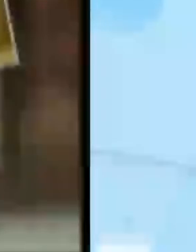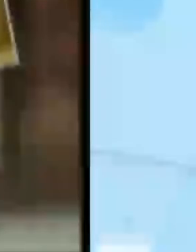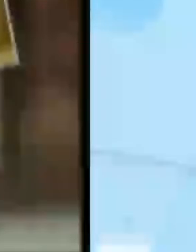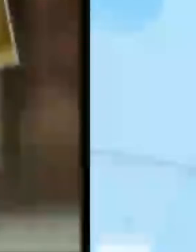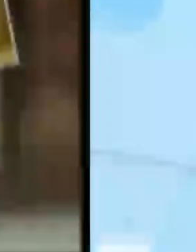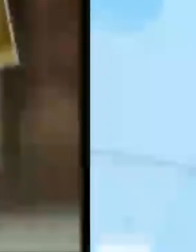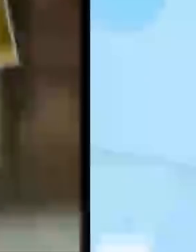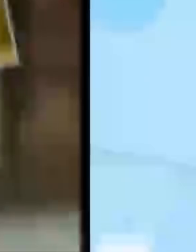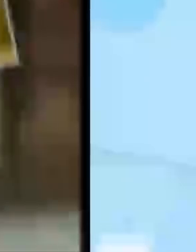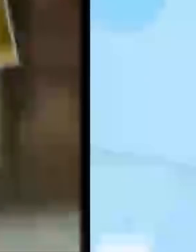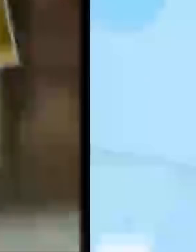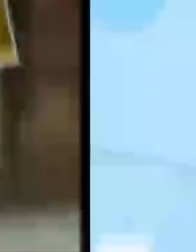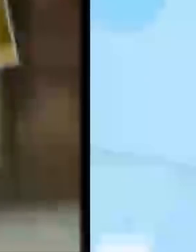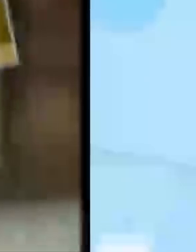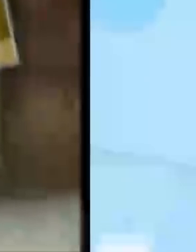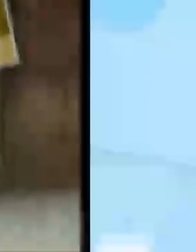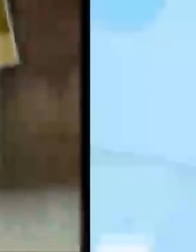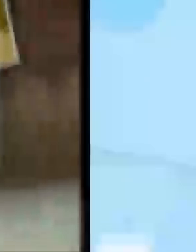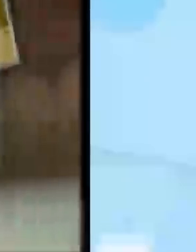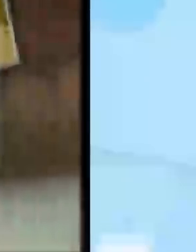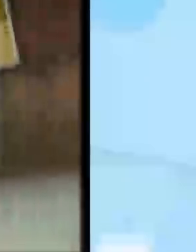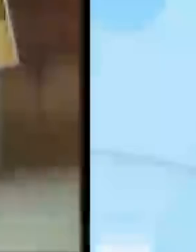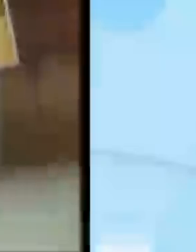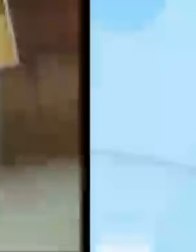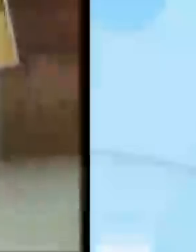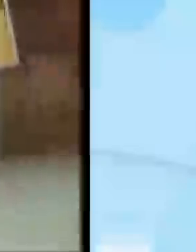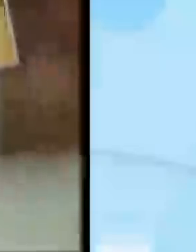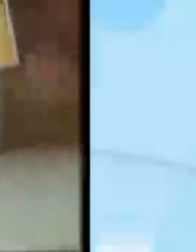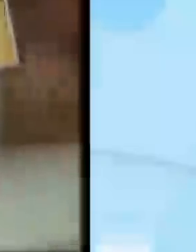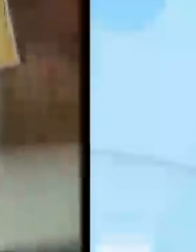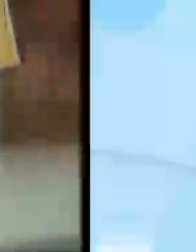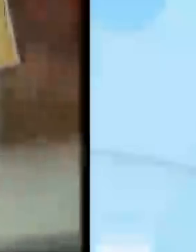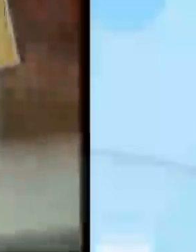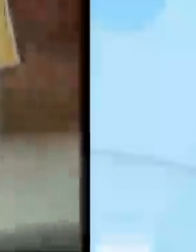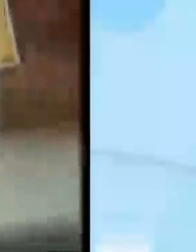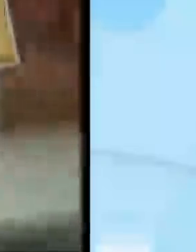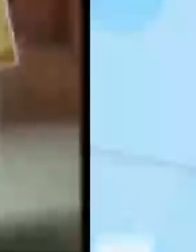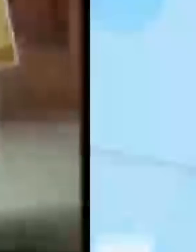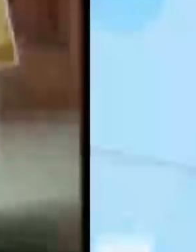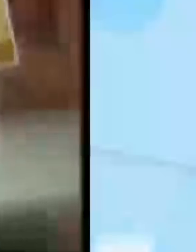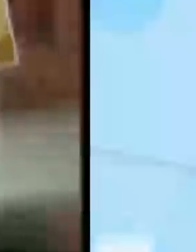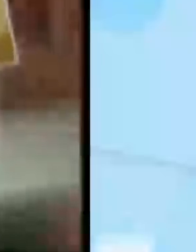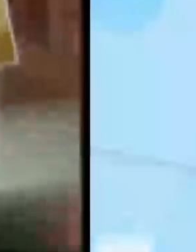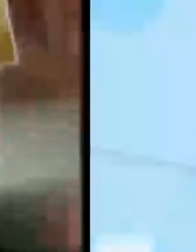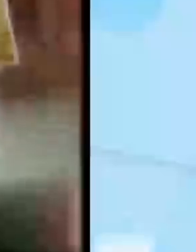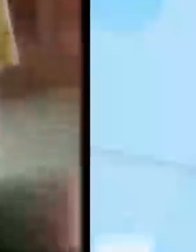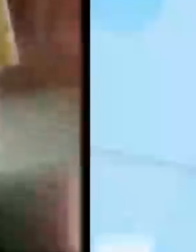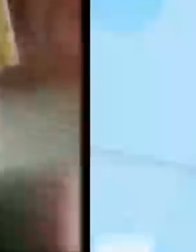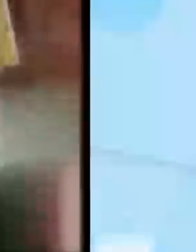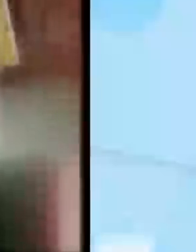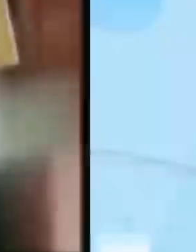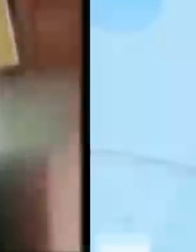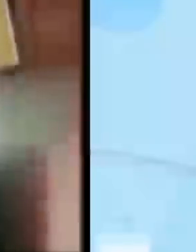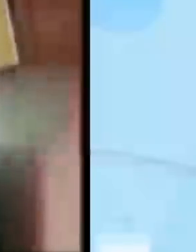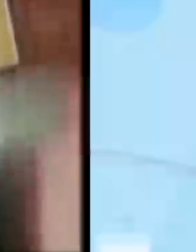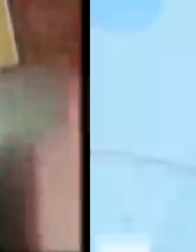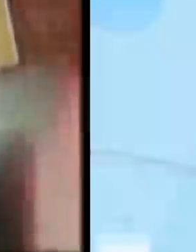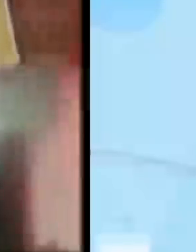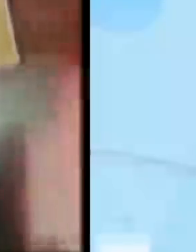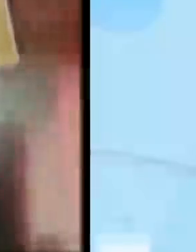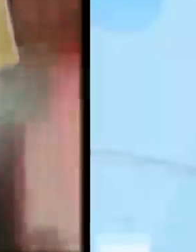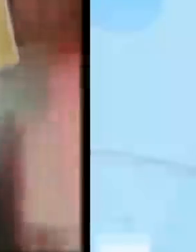tan altaleto olal tume hachmatu shantale tukultale yanuk amik le certificación wal le uchinjola